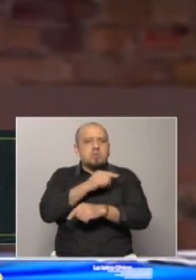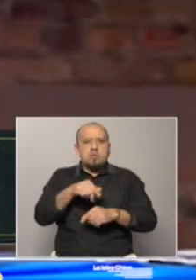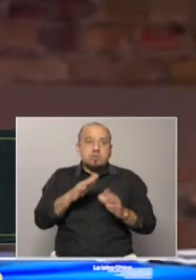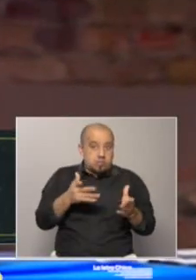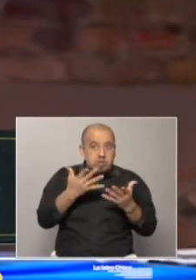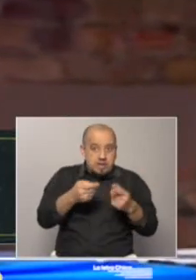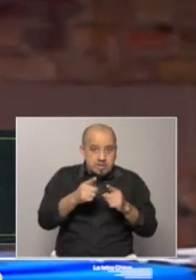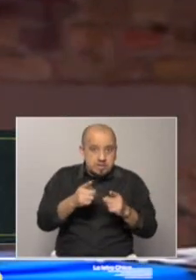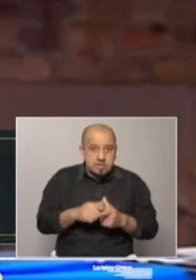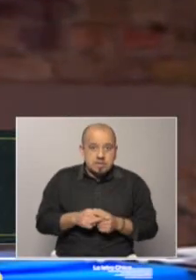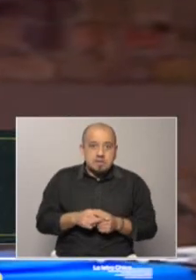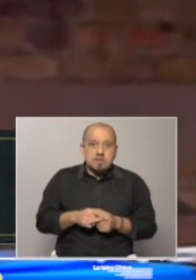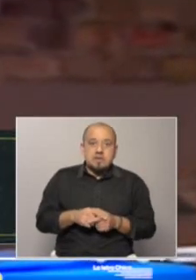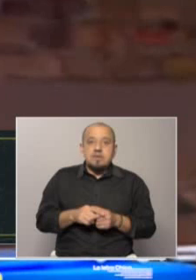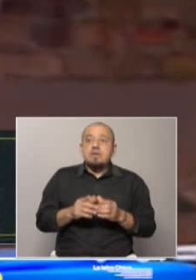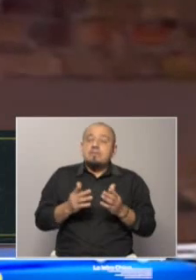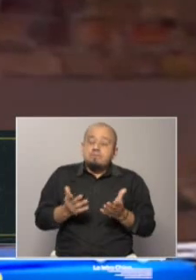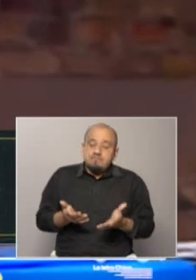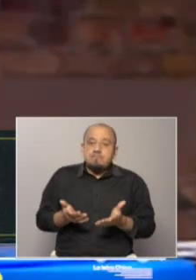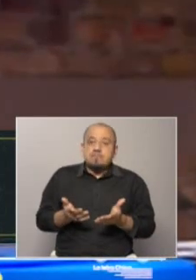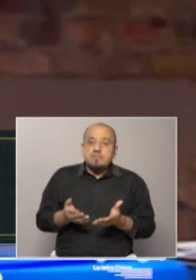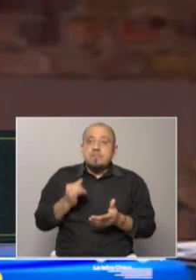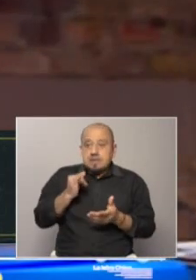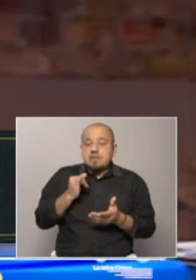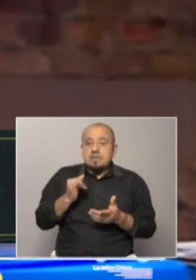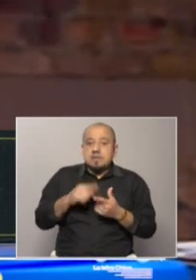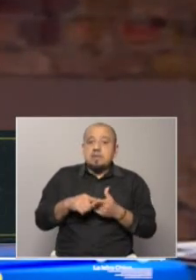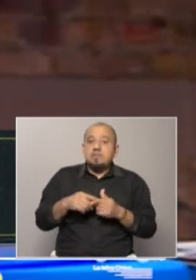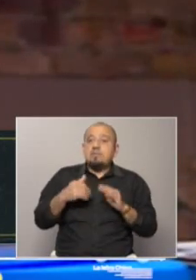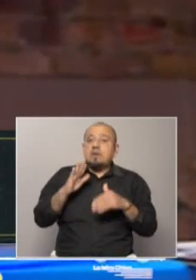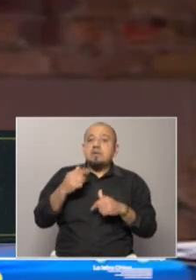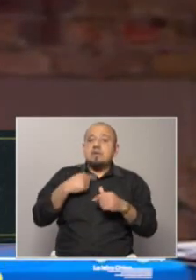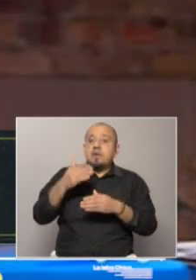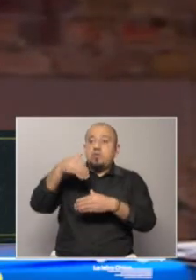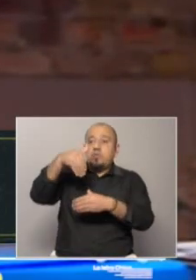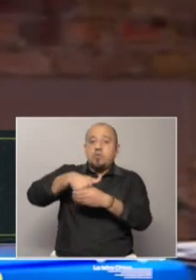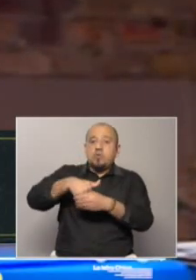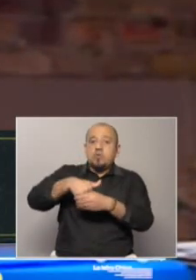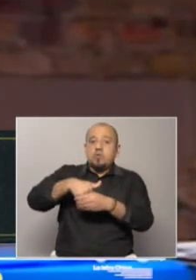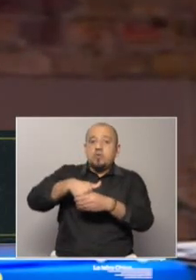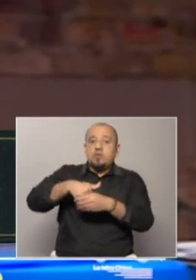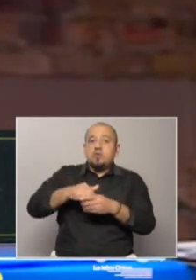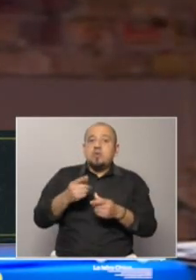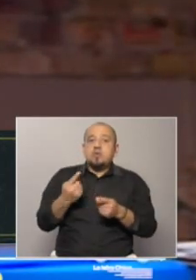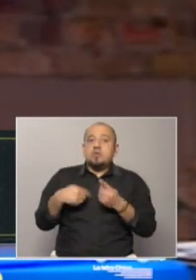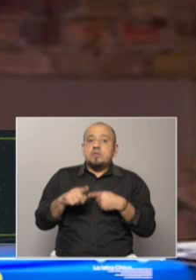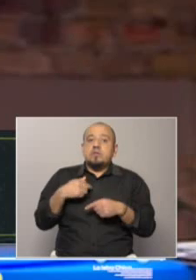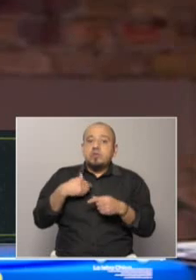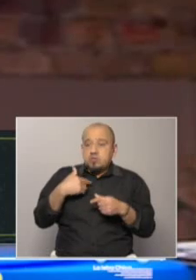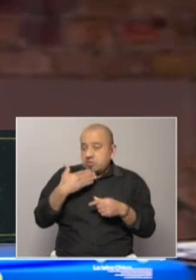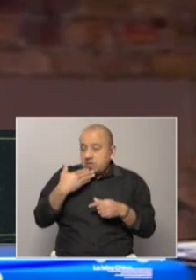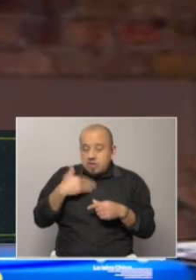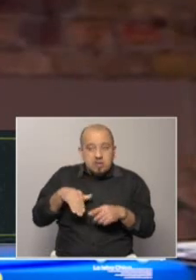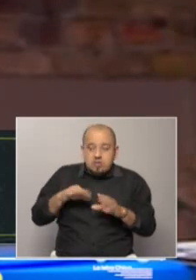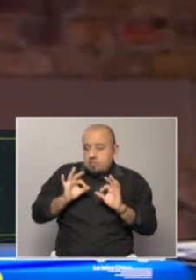hubiera gustado. Y bueno, claro que sí. Más me hubiera gustado que los votos me hubieran dado. Por lo tanto, entiendo